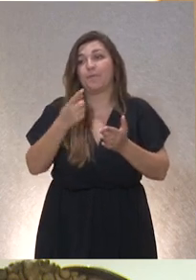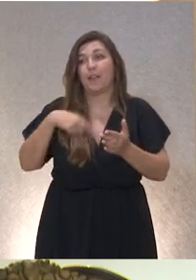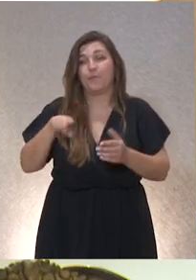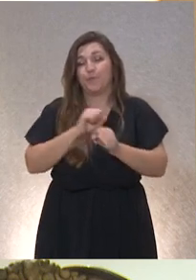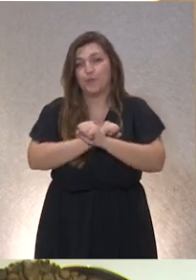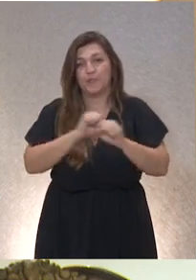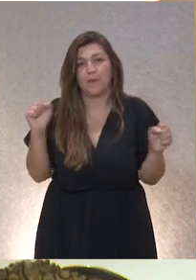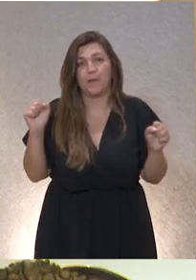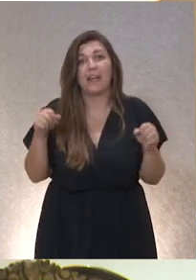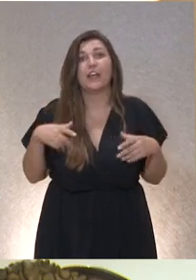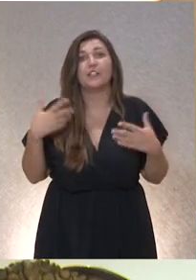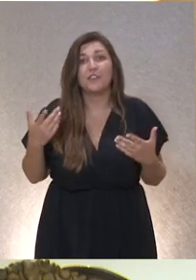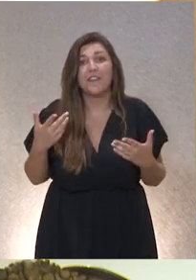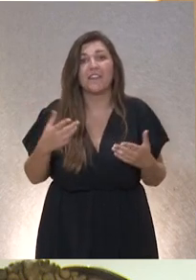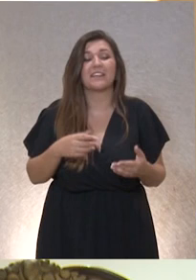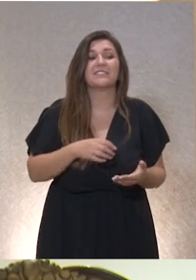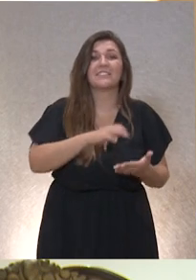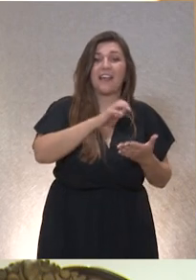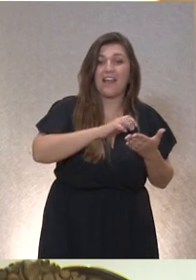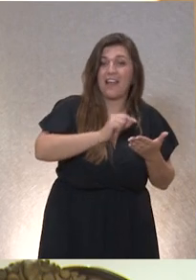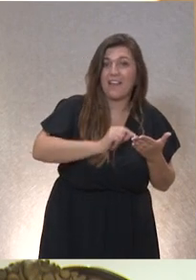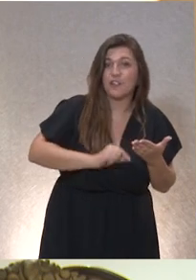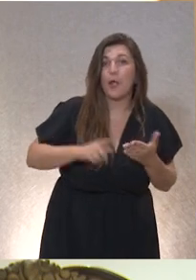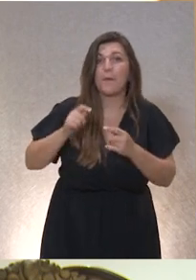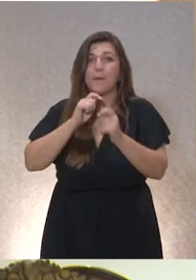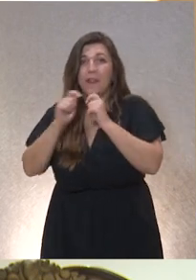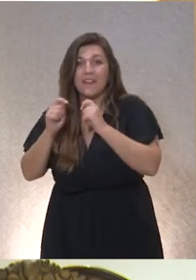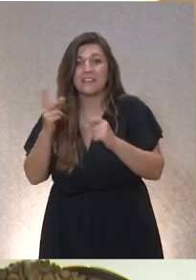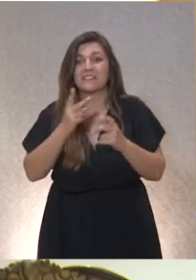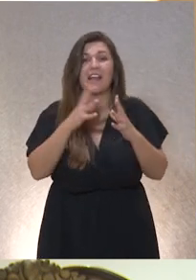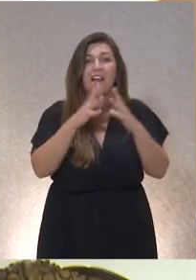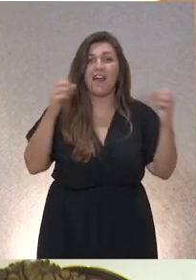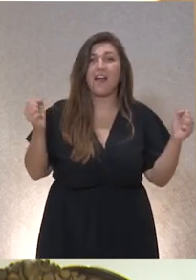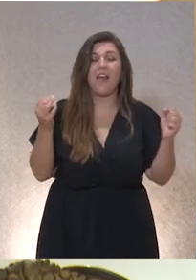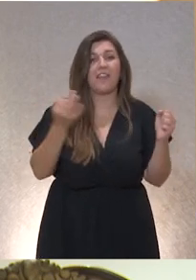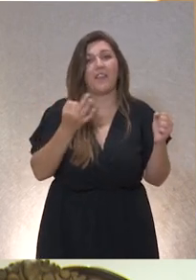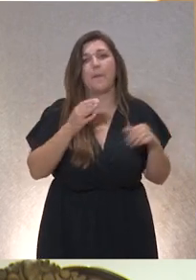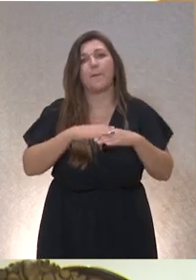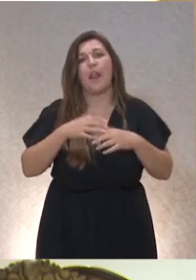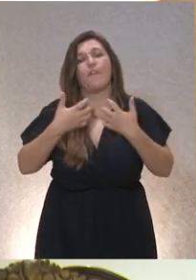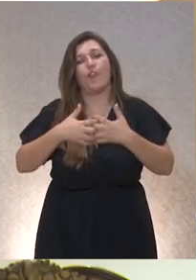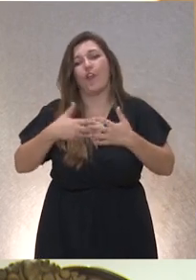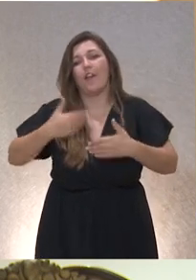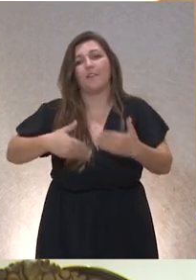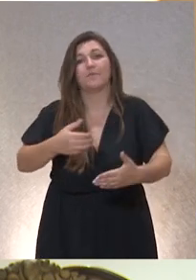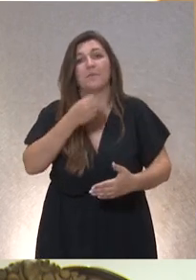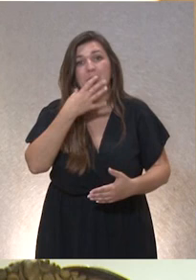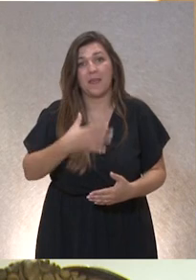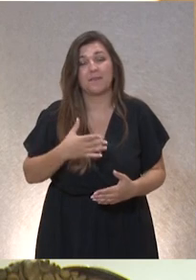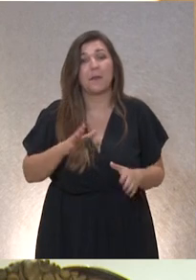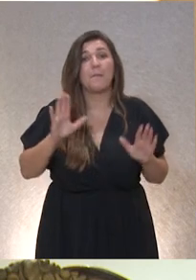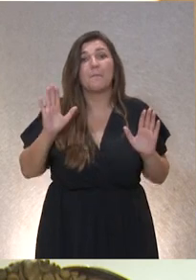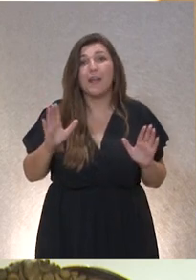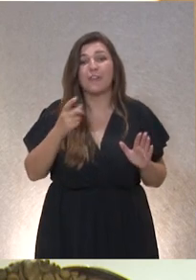entendimiento entre Editores y periodistas es una condición necesaria para el buen funcionamiento pero sin suficiencia